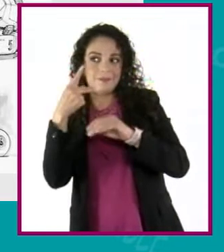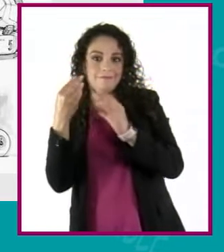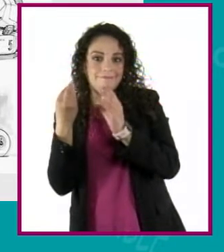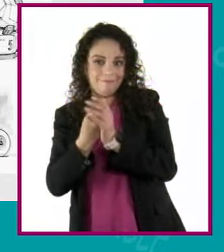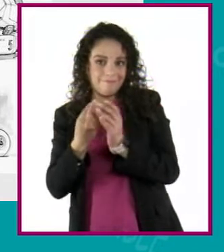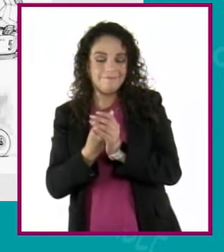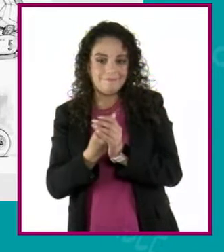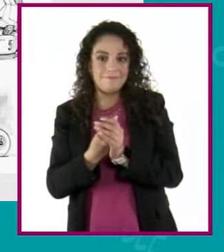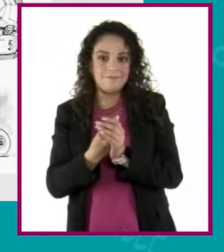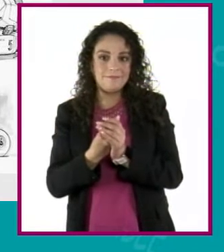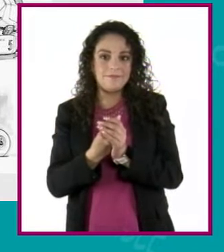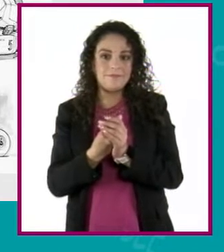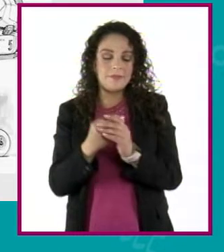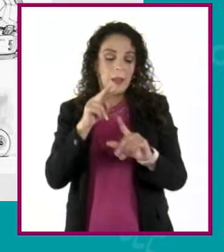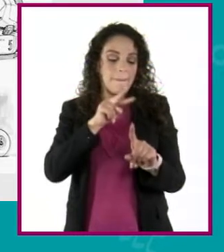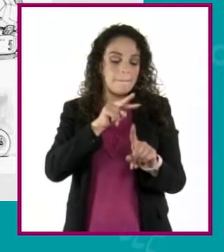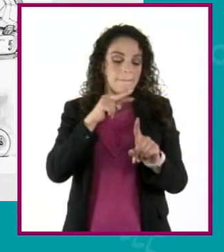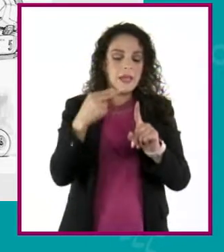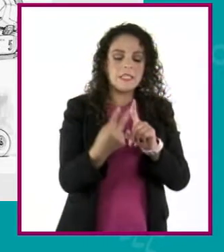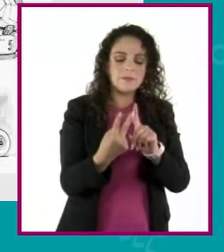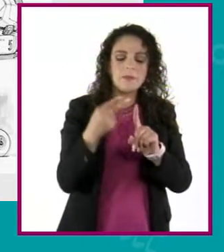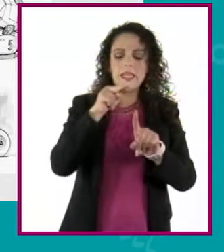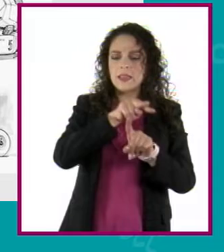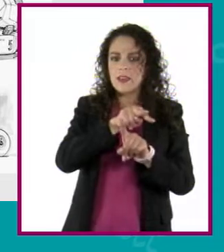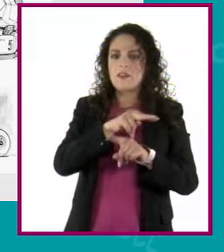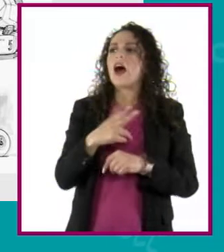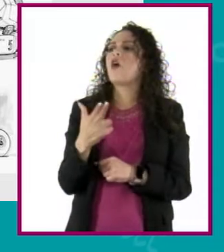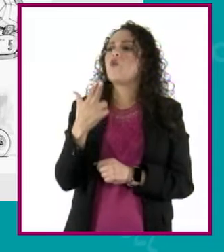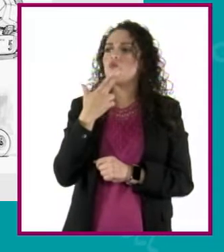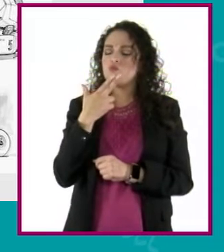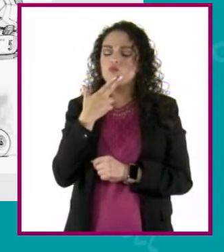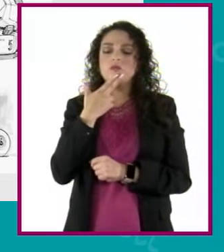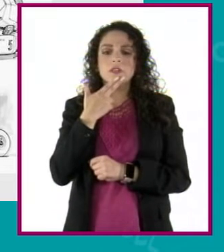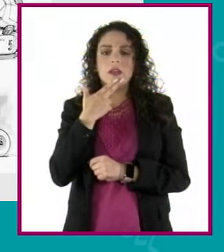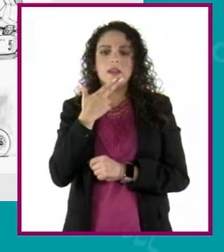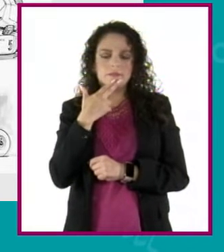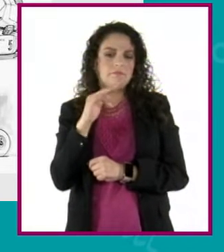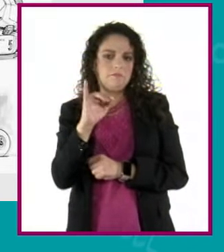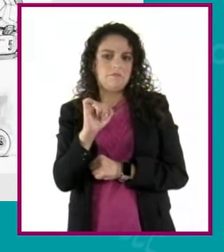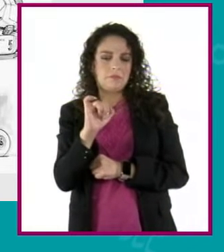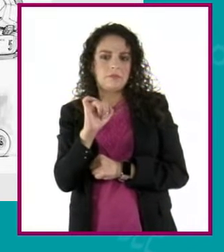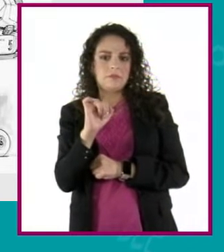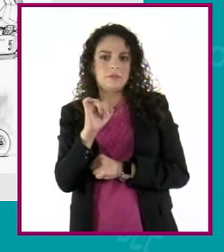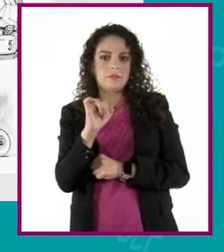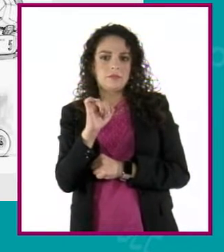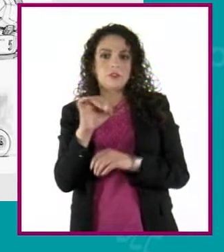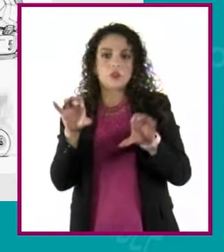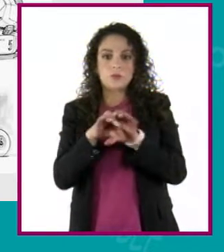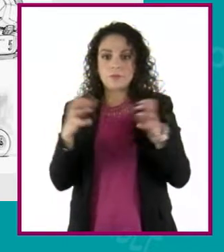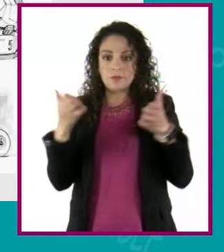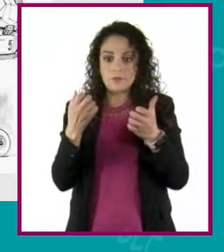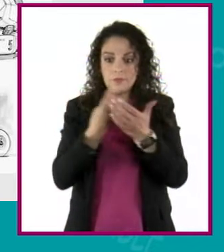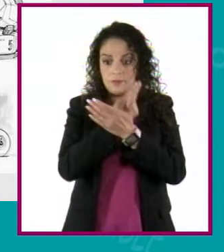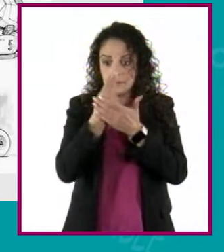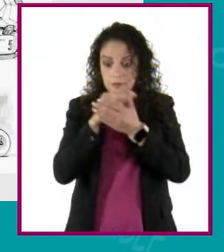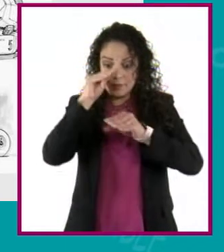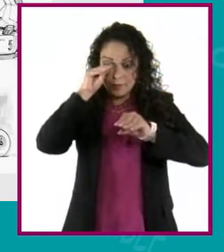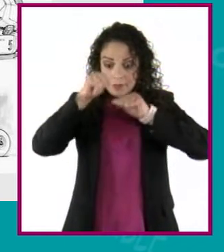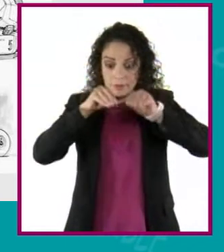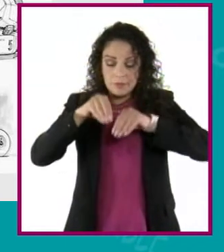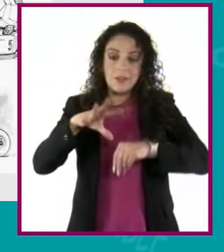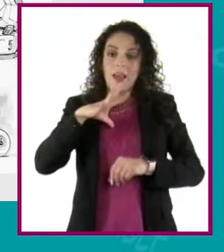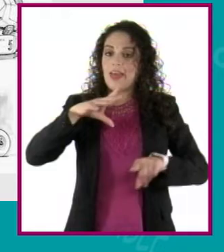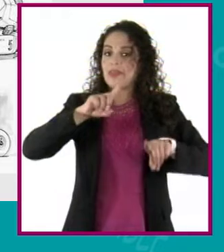La perspectiva se utiliza y en su sistema de representación pues hay diferentes tipos